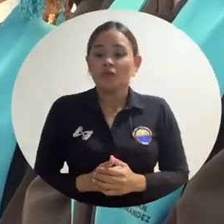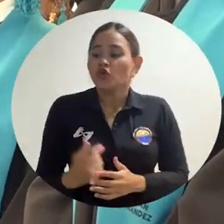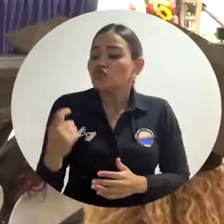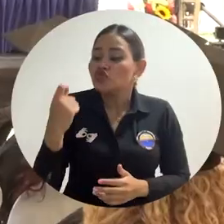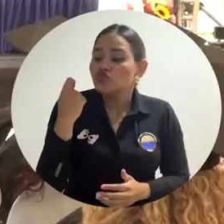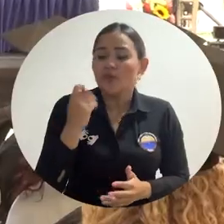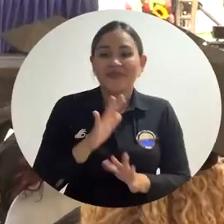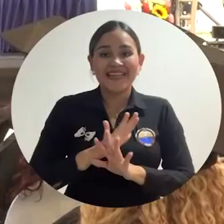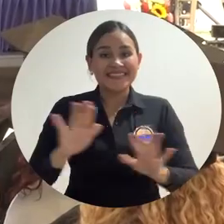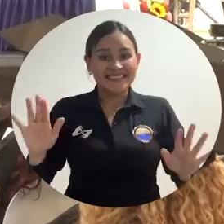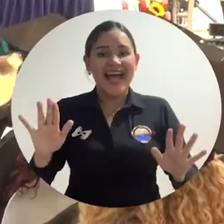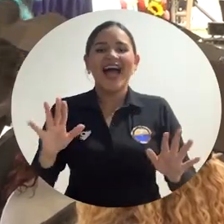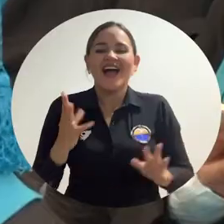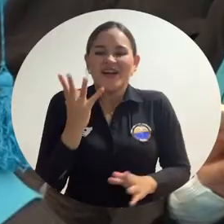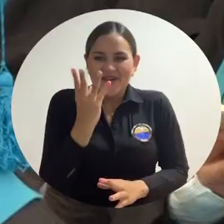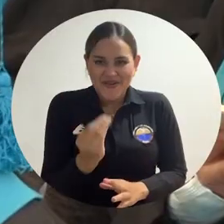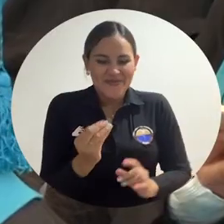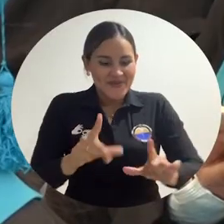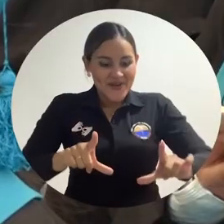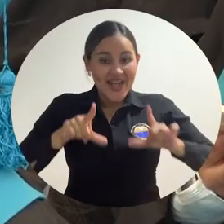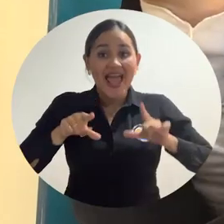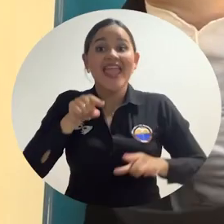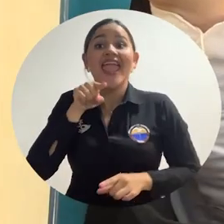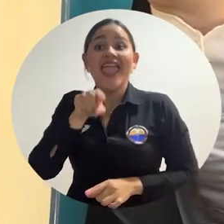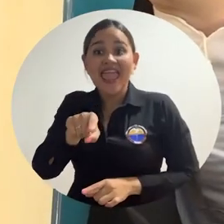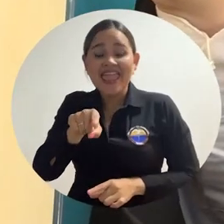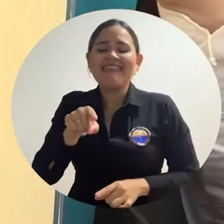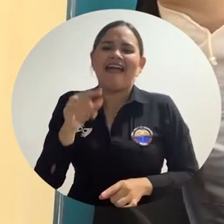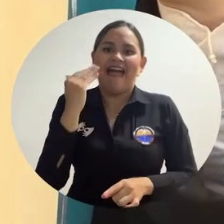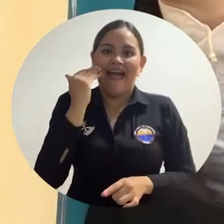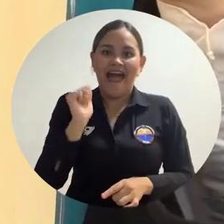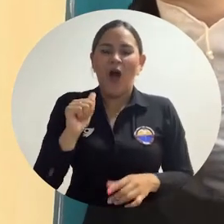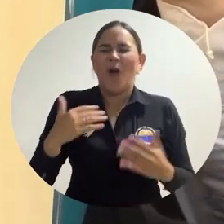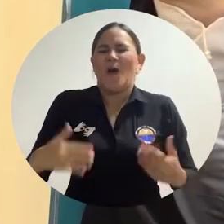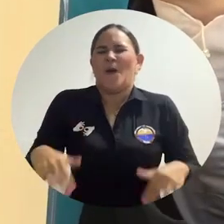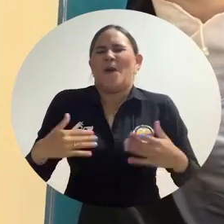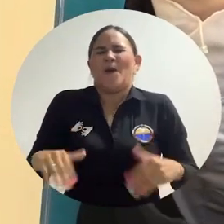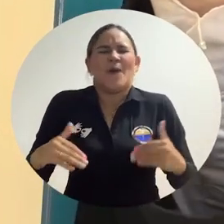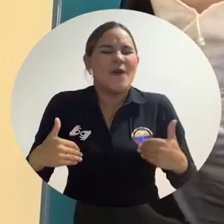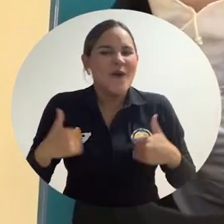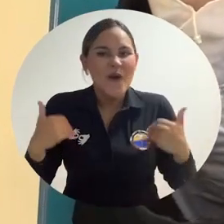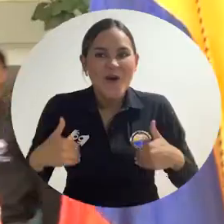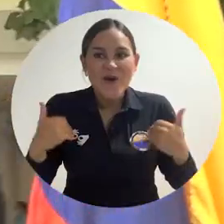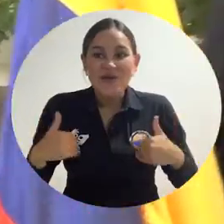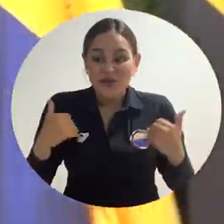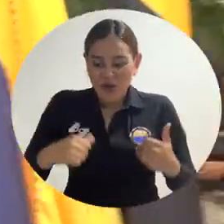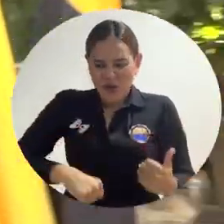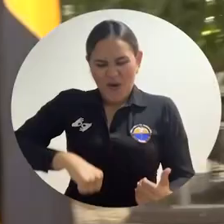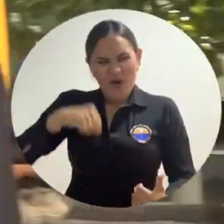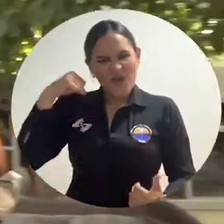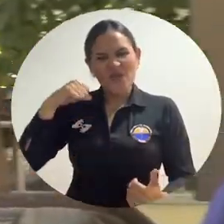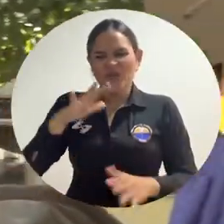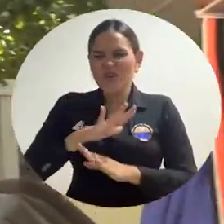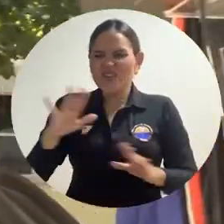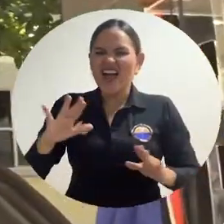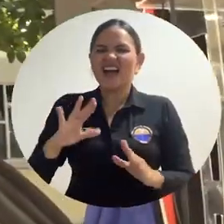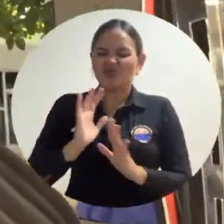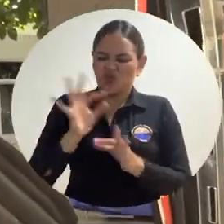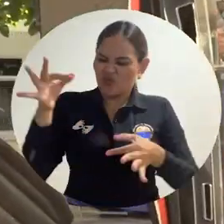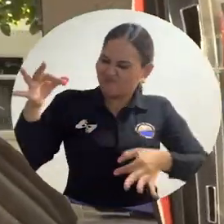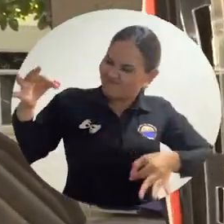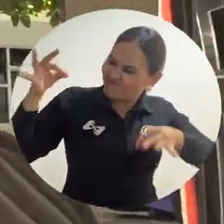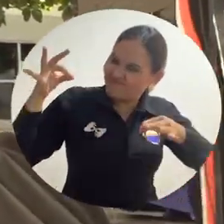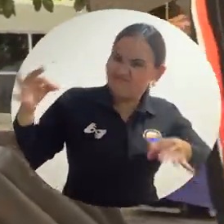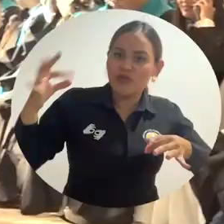de pregrado celebrada en la Alma Mater, Manrique Núñez recibió con gran beneplácito y orgullo el diploma donde se confiere